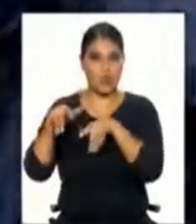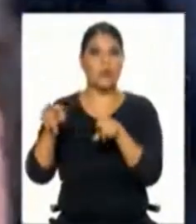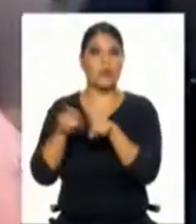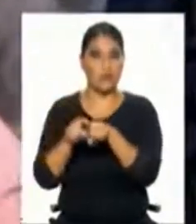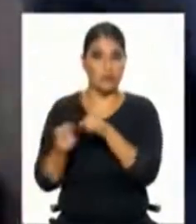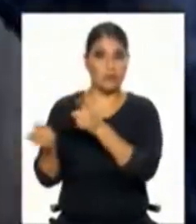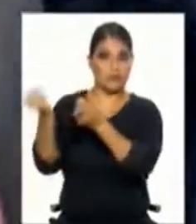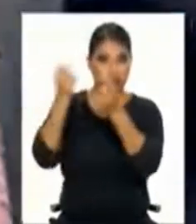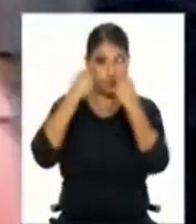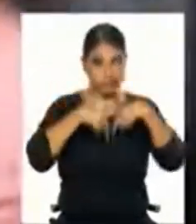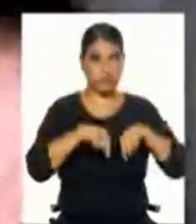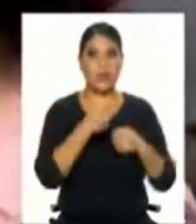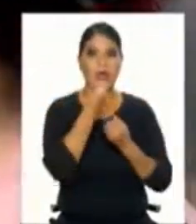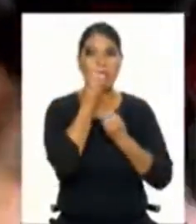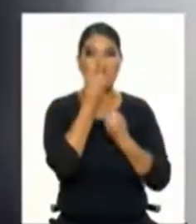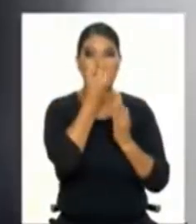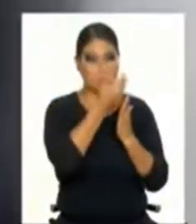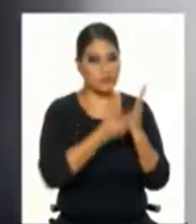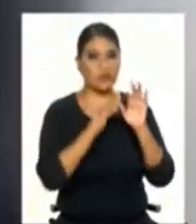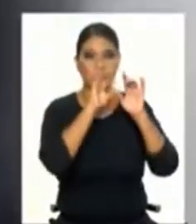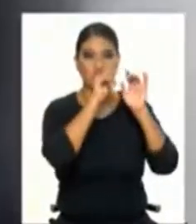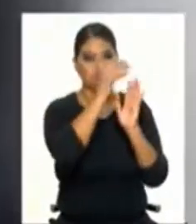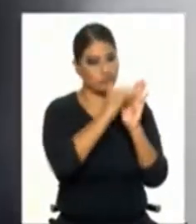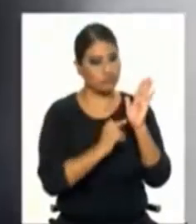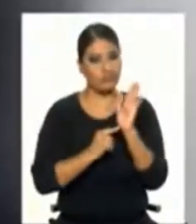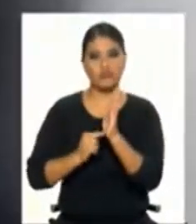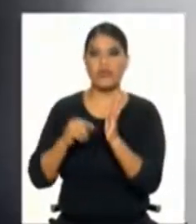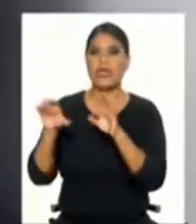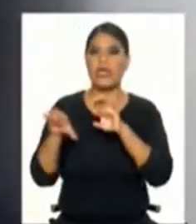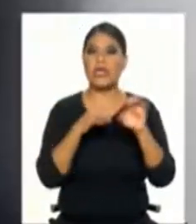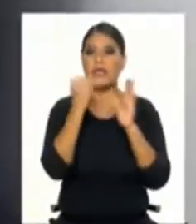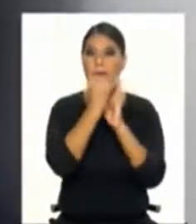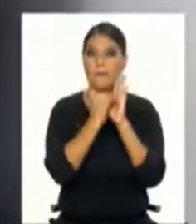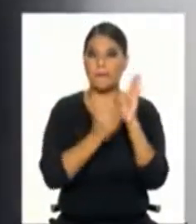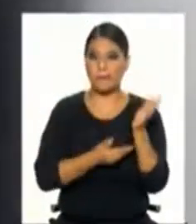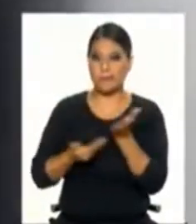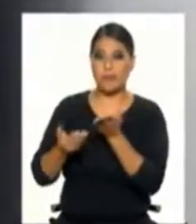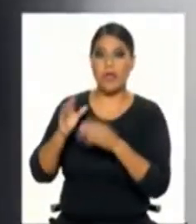dale muchos likes y lo más importante, comparte nuestra información con nosotros. Será hasta la próxima, Tupananchis Kama.